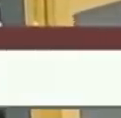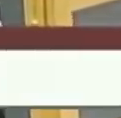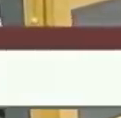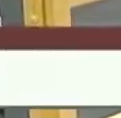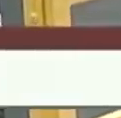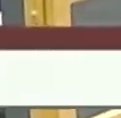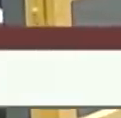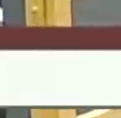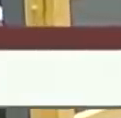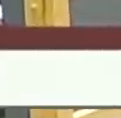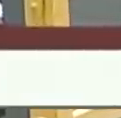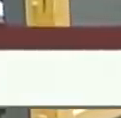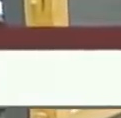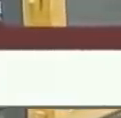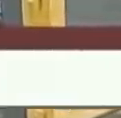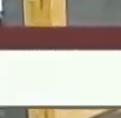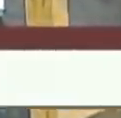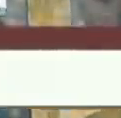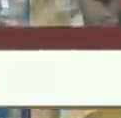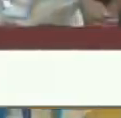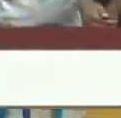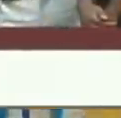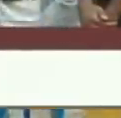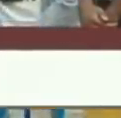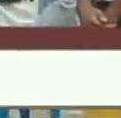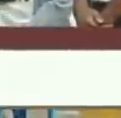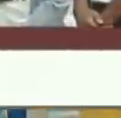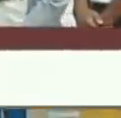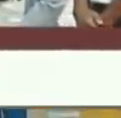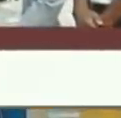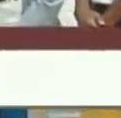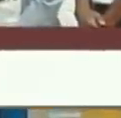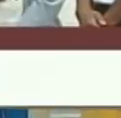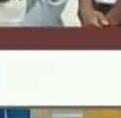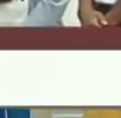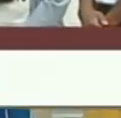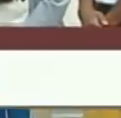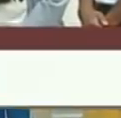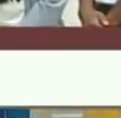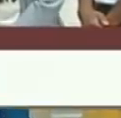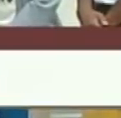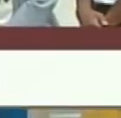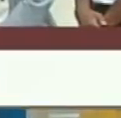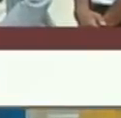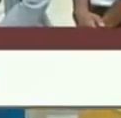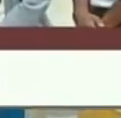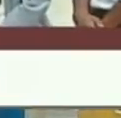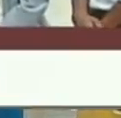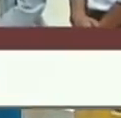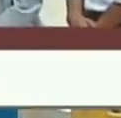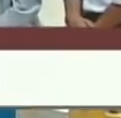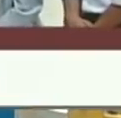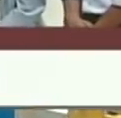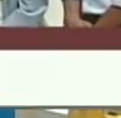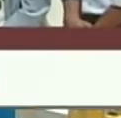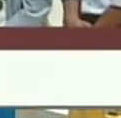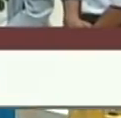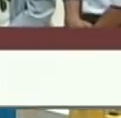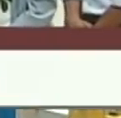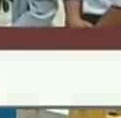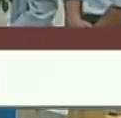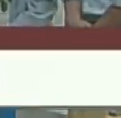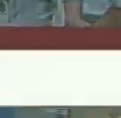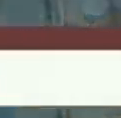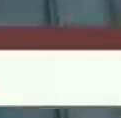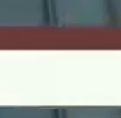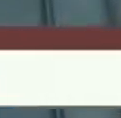planta, pero antes de empezar a procesarlo, pasa por un proceso de limpieza. Esto para garantizar la